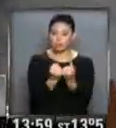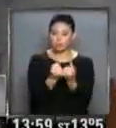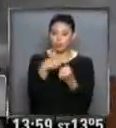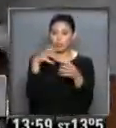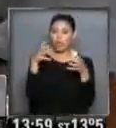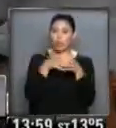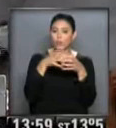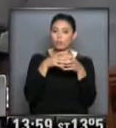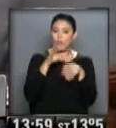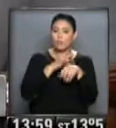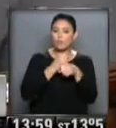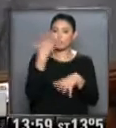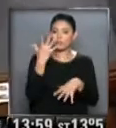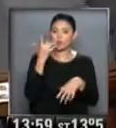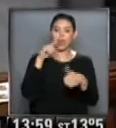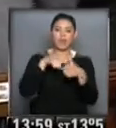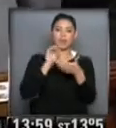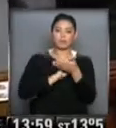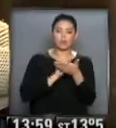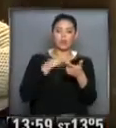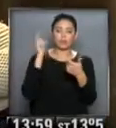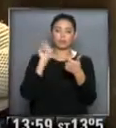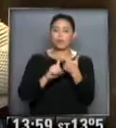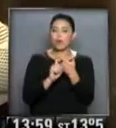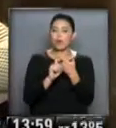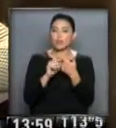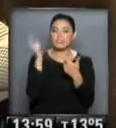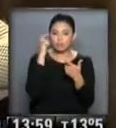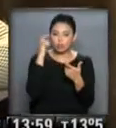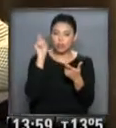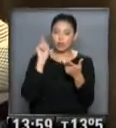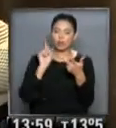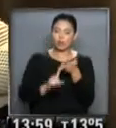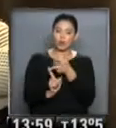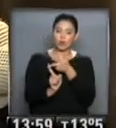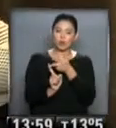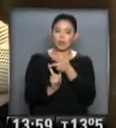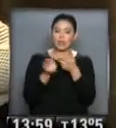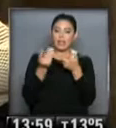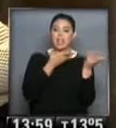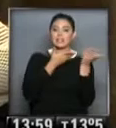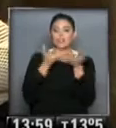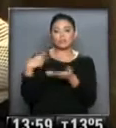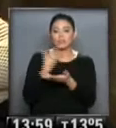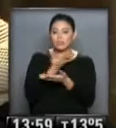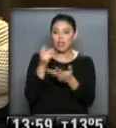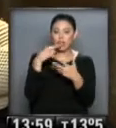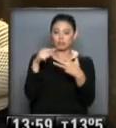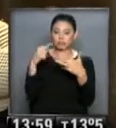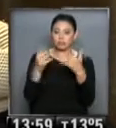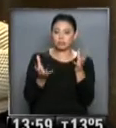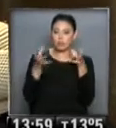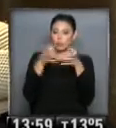equipo interdisciplinario de abogados, de psicólogos, de asistentes sociales,